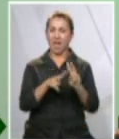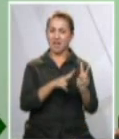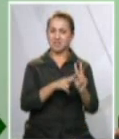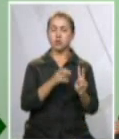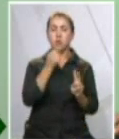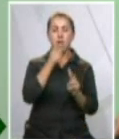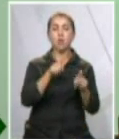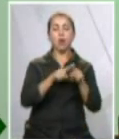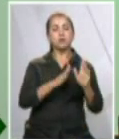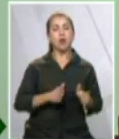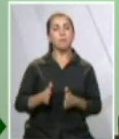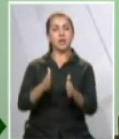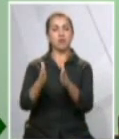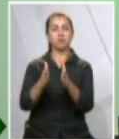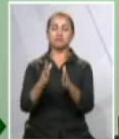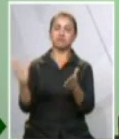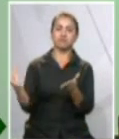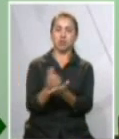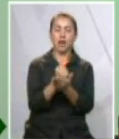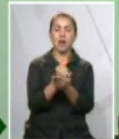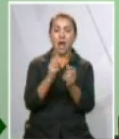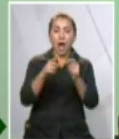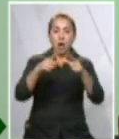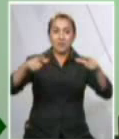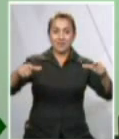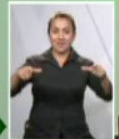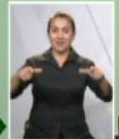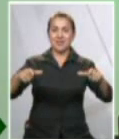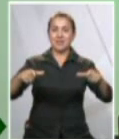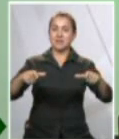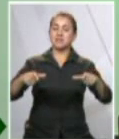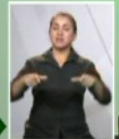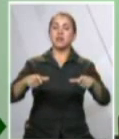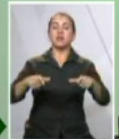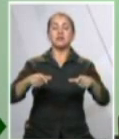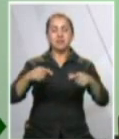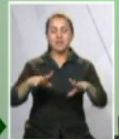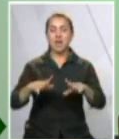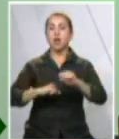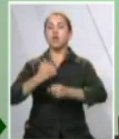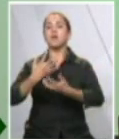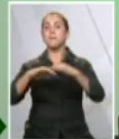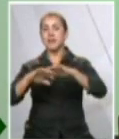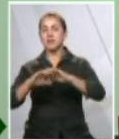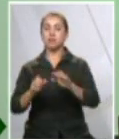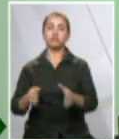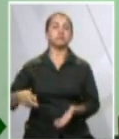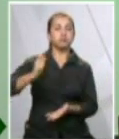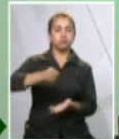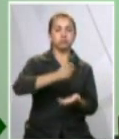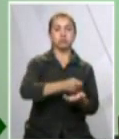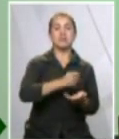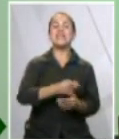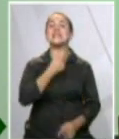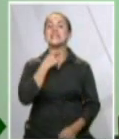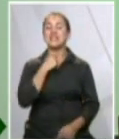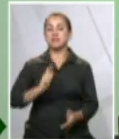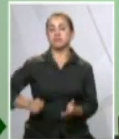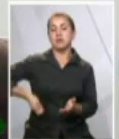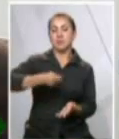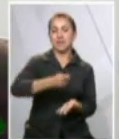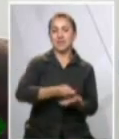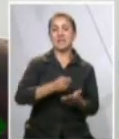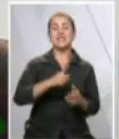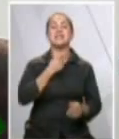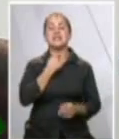el camino para lograr incrementar esto, para lograr que se pongan más empresas también, que les interese invertir, que les interese